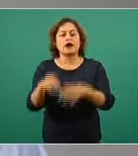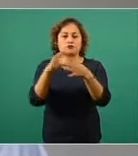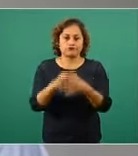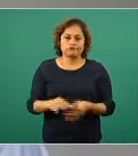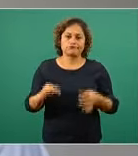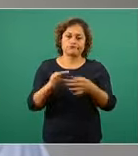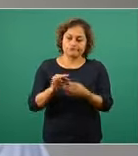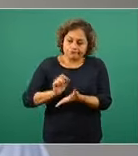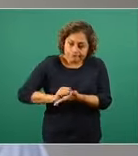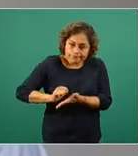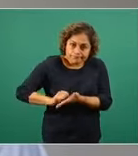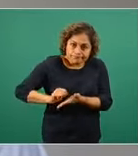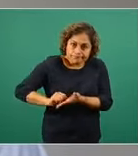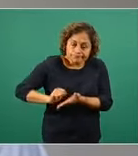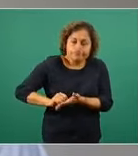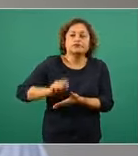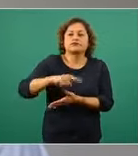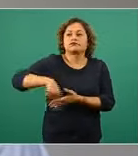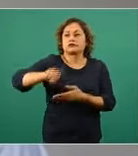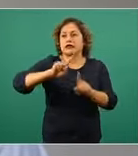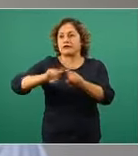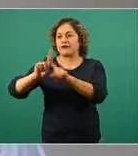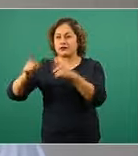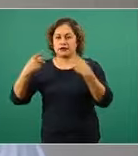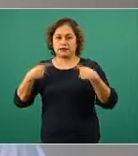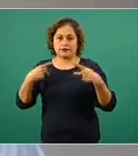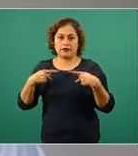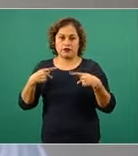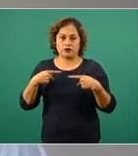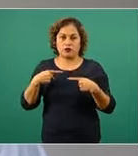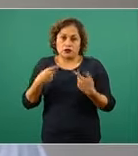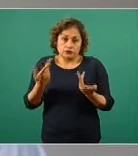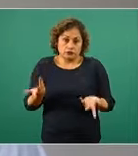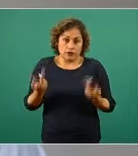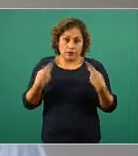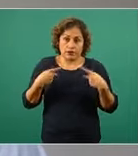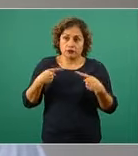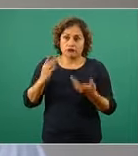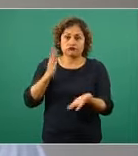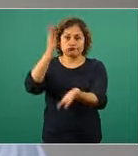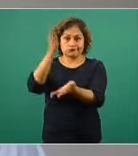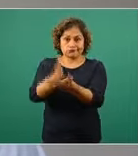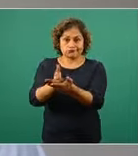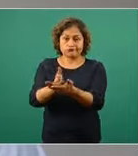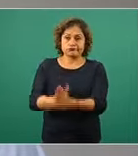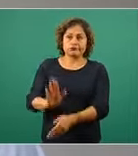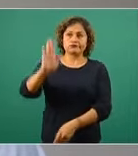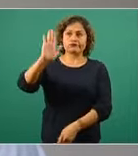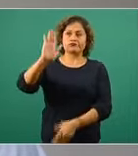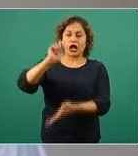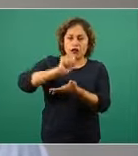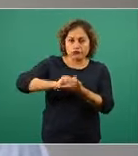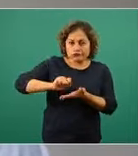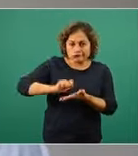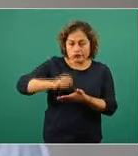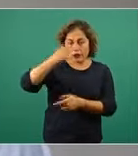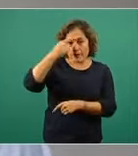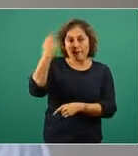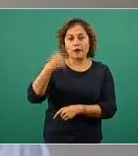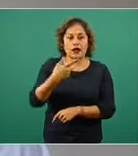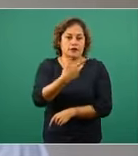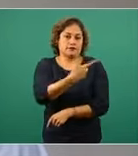reportando o se dedican al registro de personas, y ahí pueden en su momento realizar su registro para recibir la vacuna. Obviamente, si